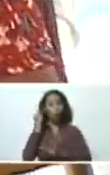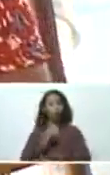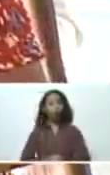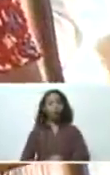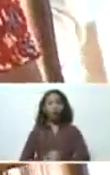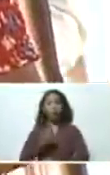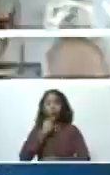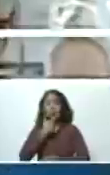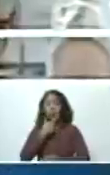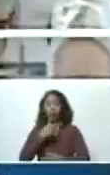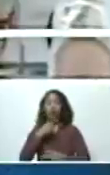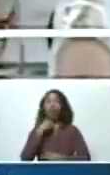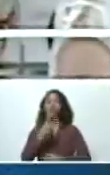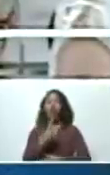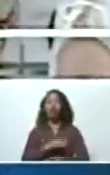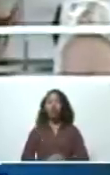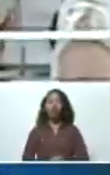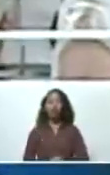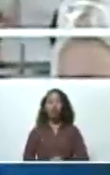voz recia. Tiene